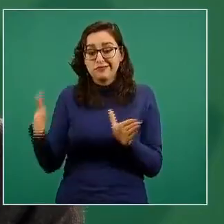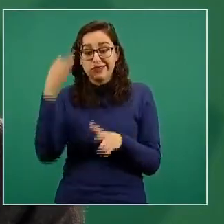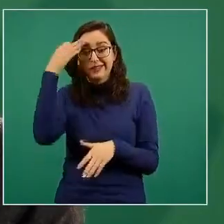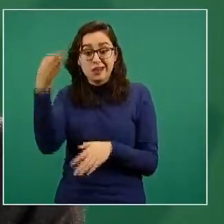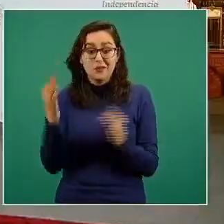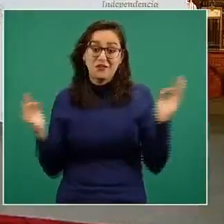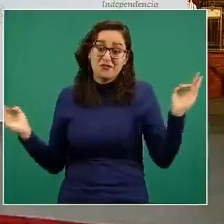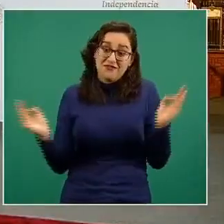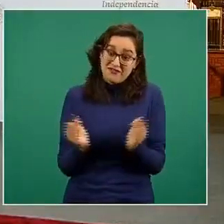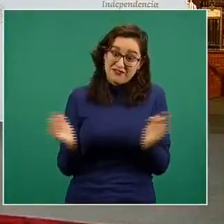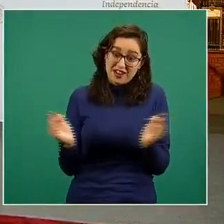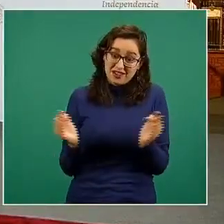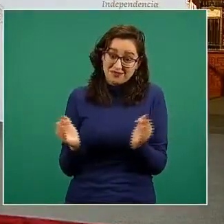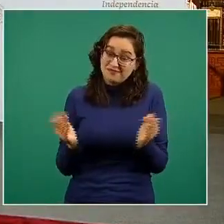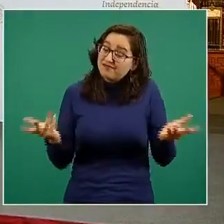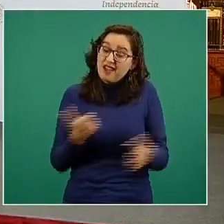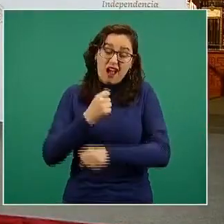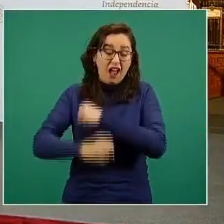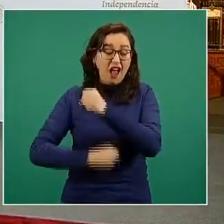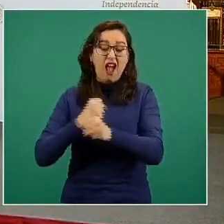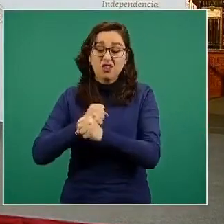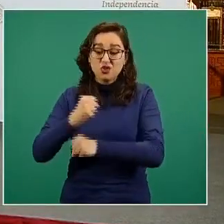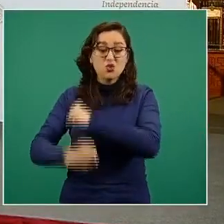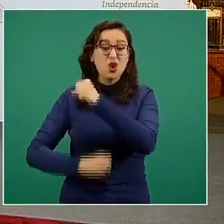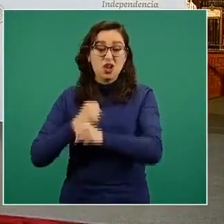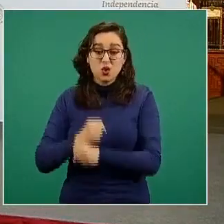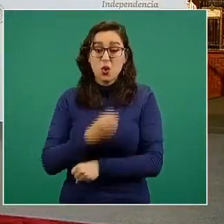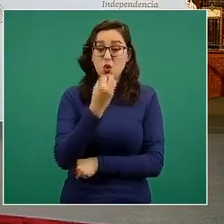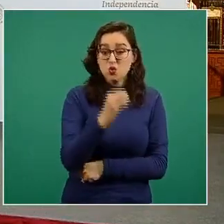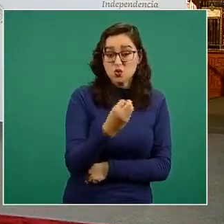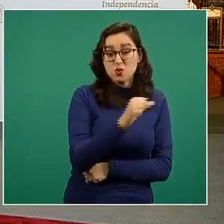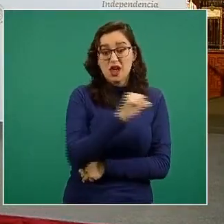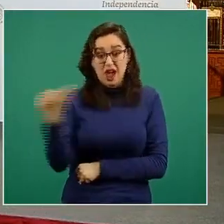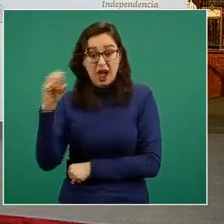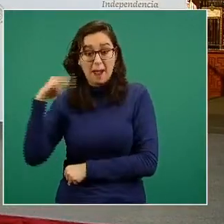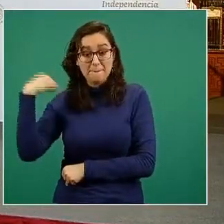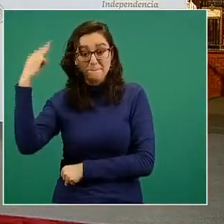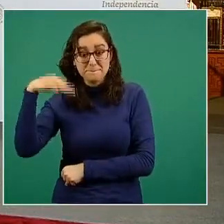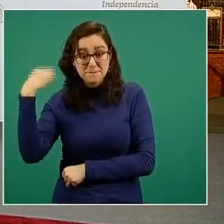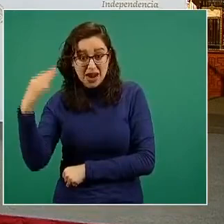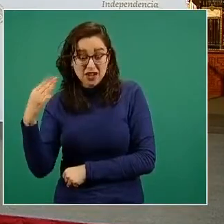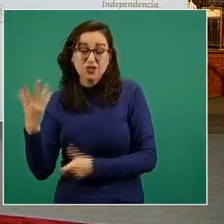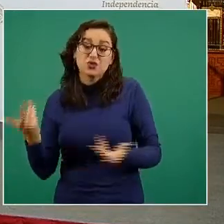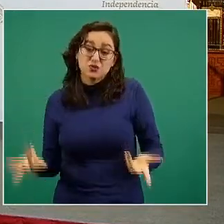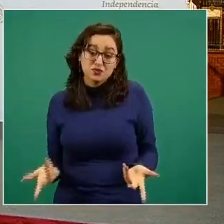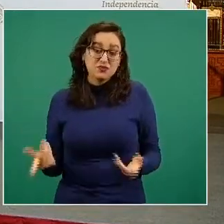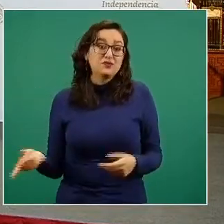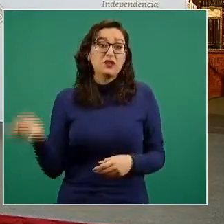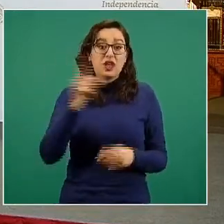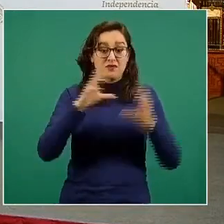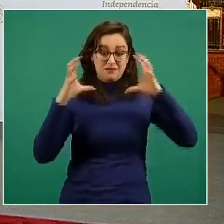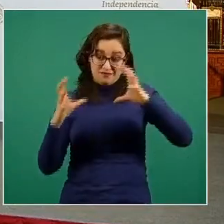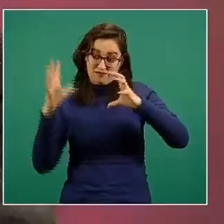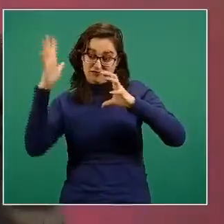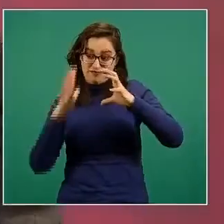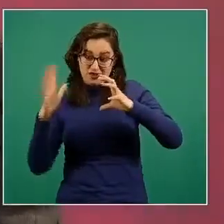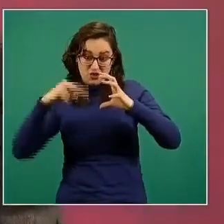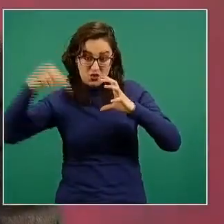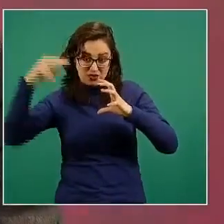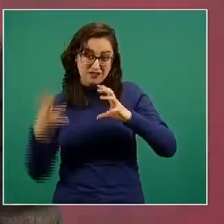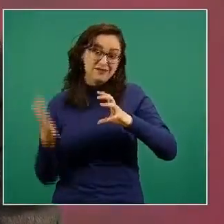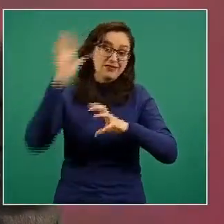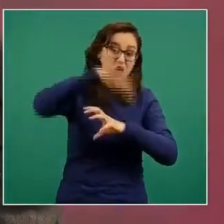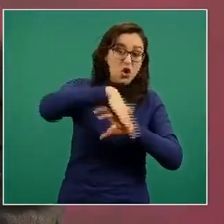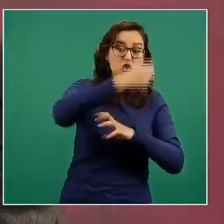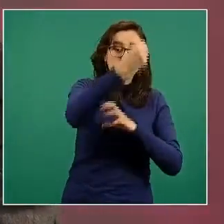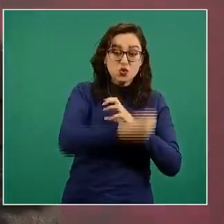los años, para el hemisferio norte entre octubre y marzo, para el hemisferio sur entre abril y septiembre, aumenta la cantidad de